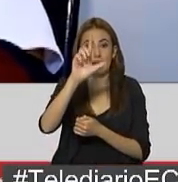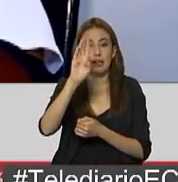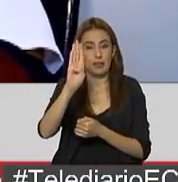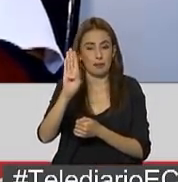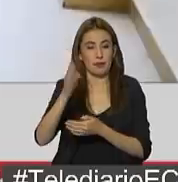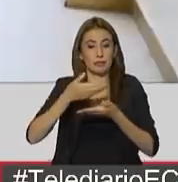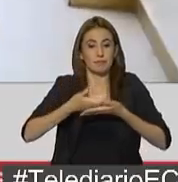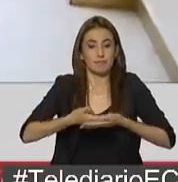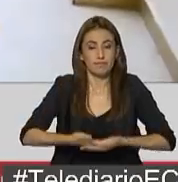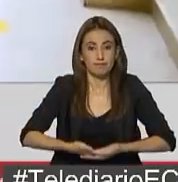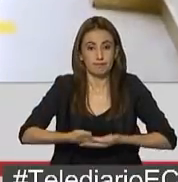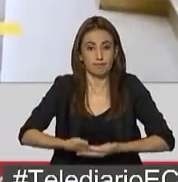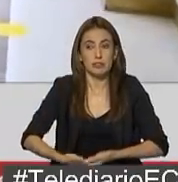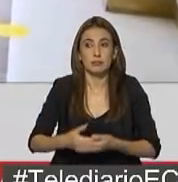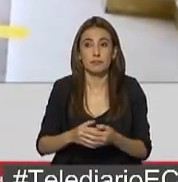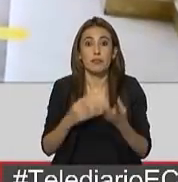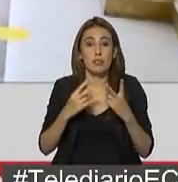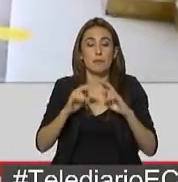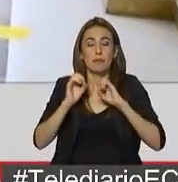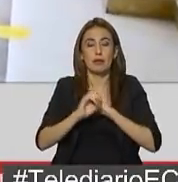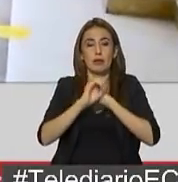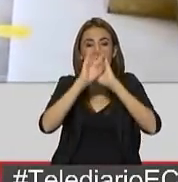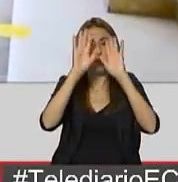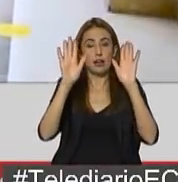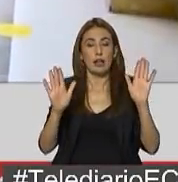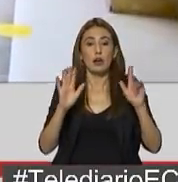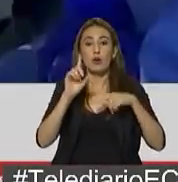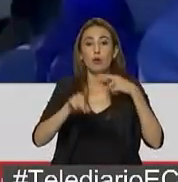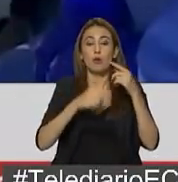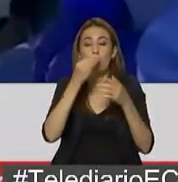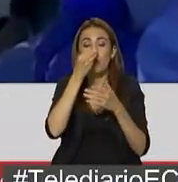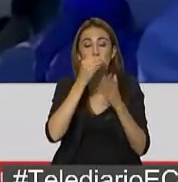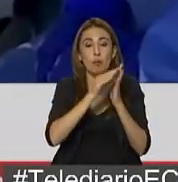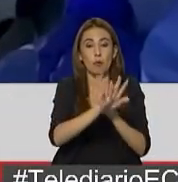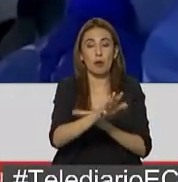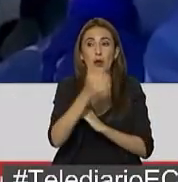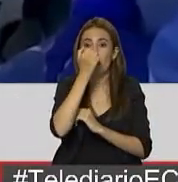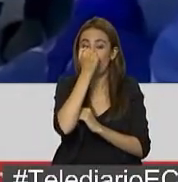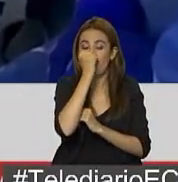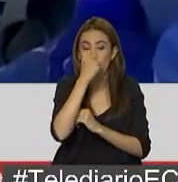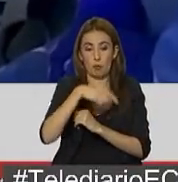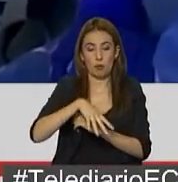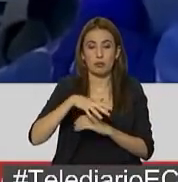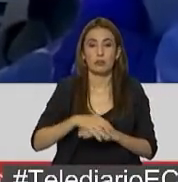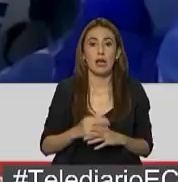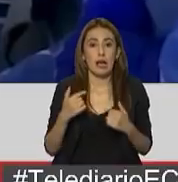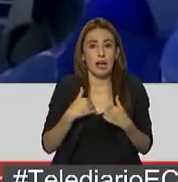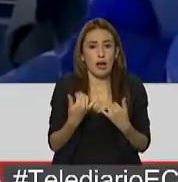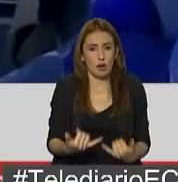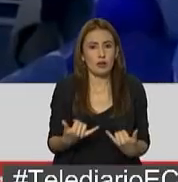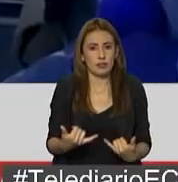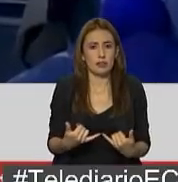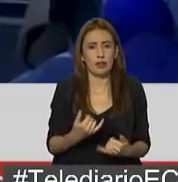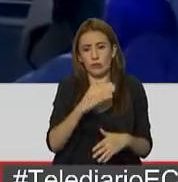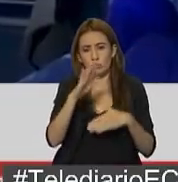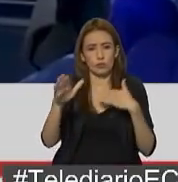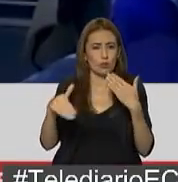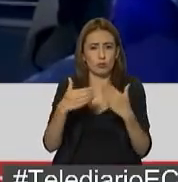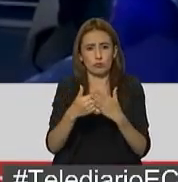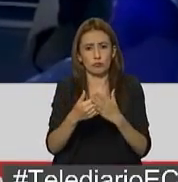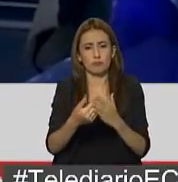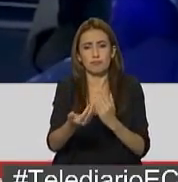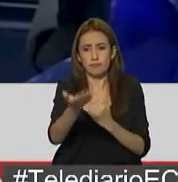además de esto, tener claro lo que se logra cuando entregas tu sangre. Me gustaría que todos ayudaran en esta situación, porque todos